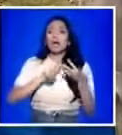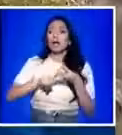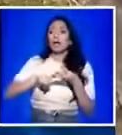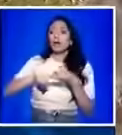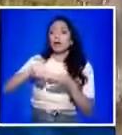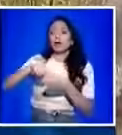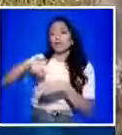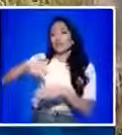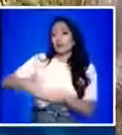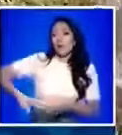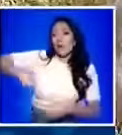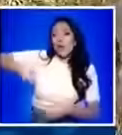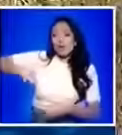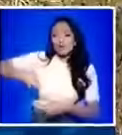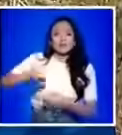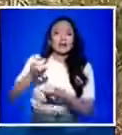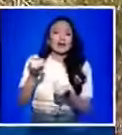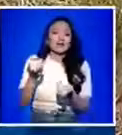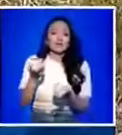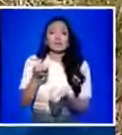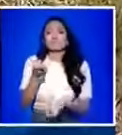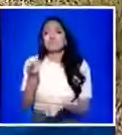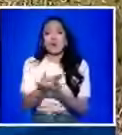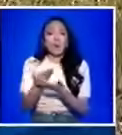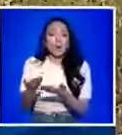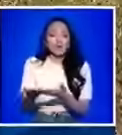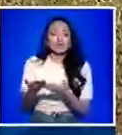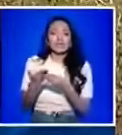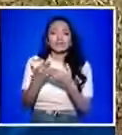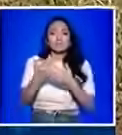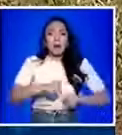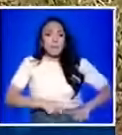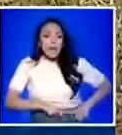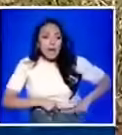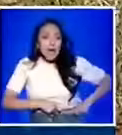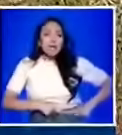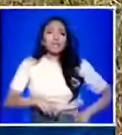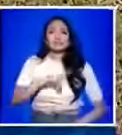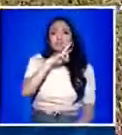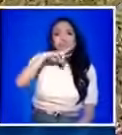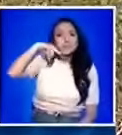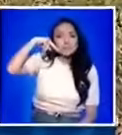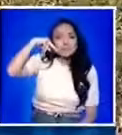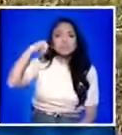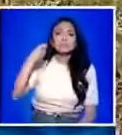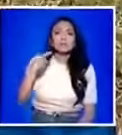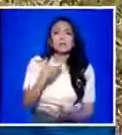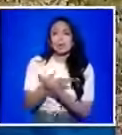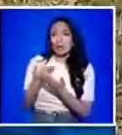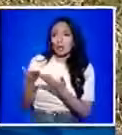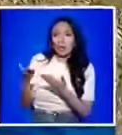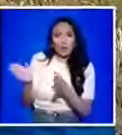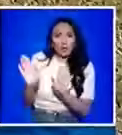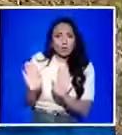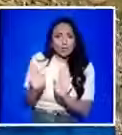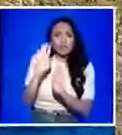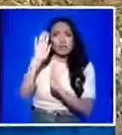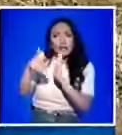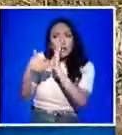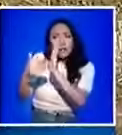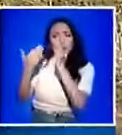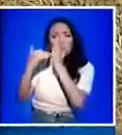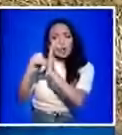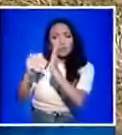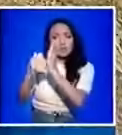tela, los productos de higiene femenina o los pañales que también son de tela. Y así hay innumerables ejemplos de cosas que